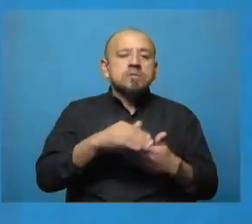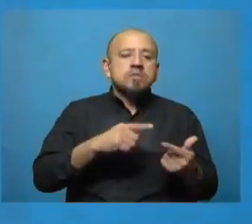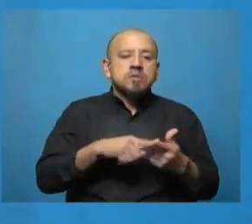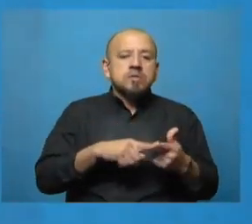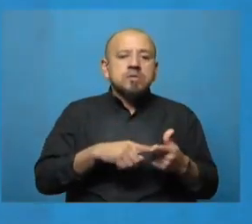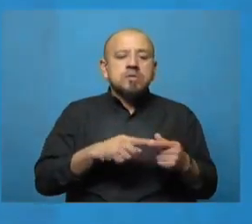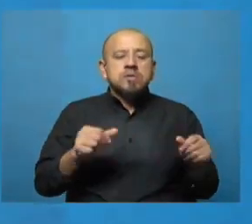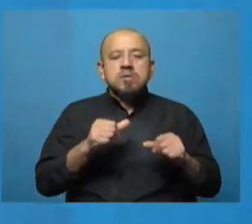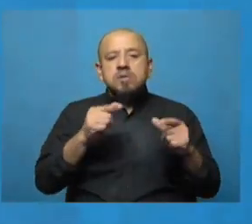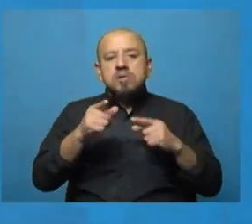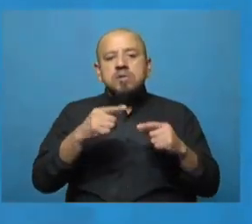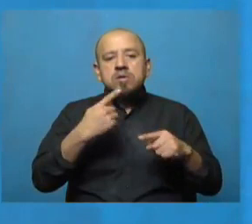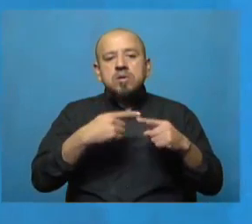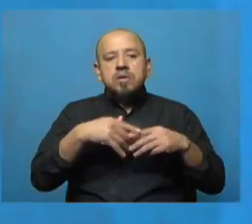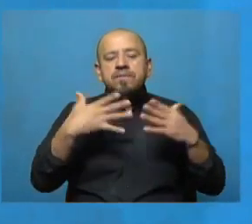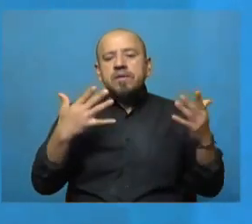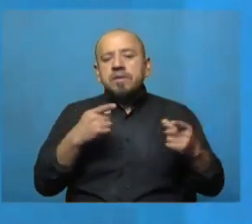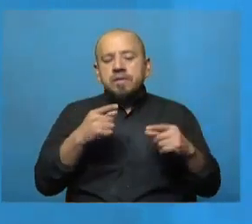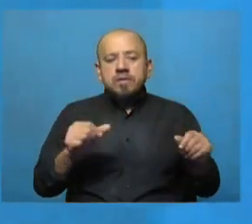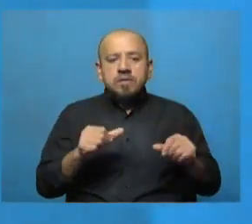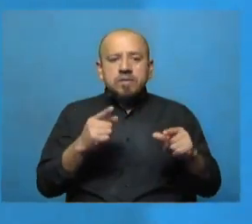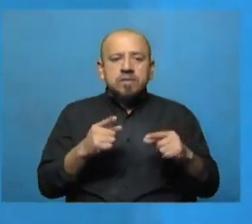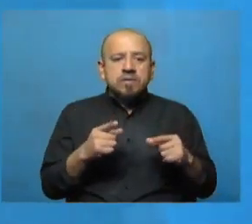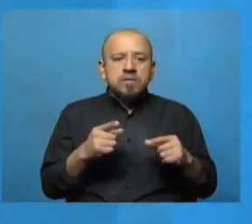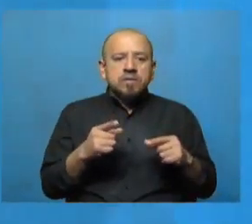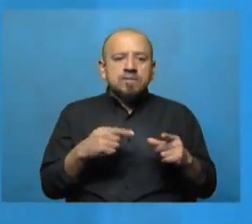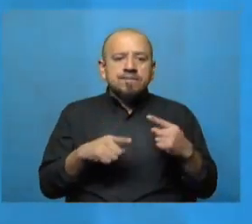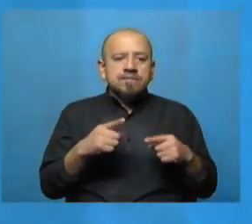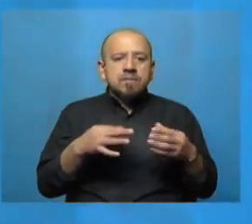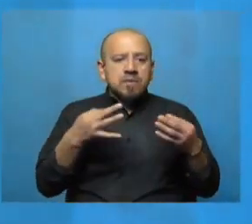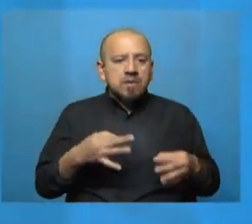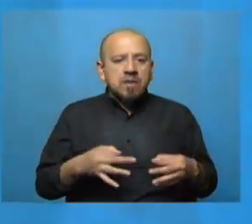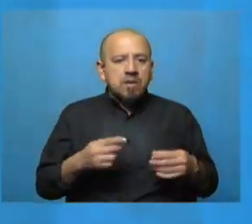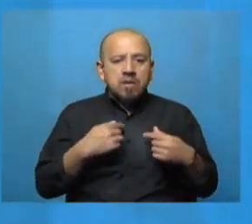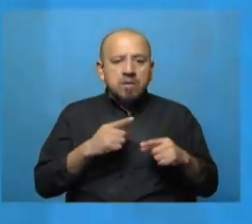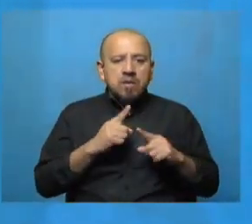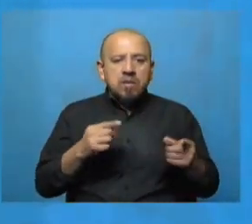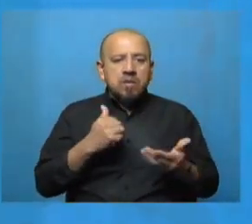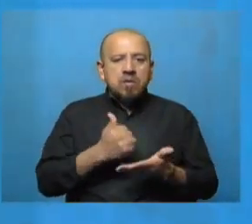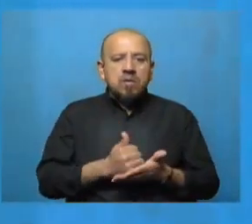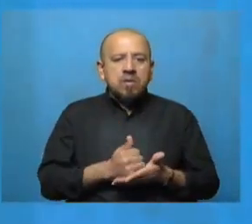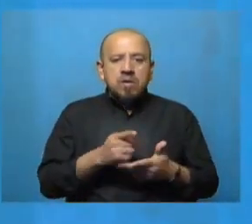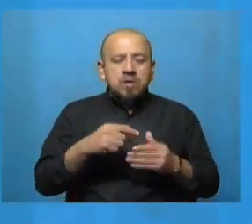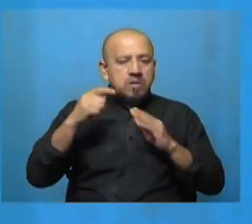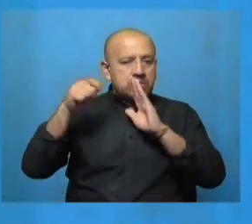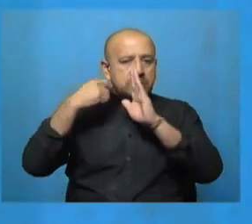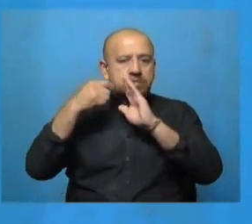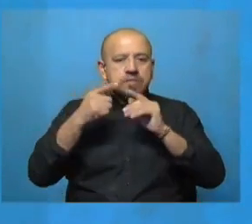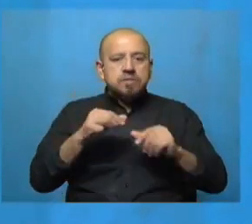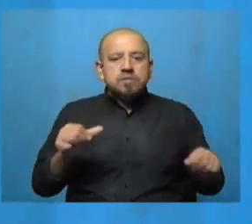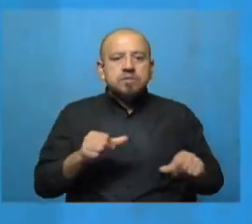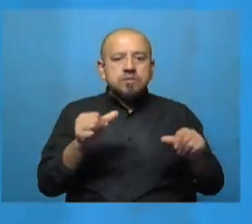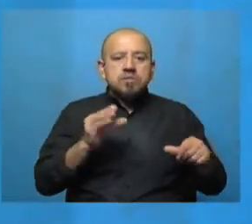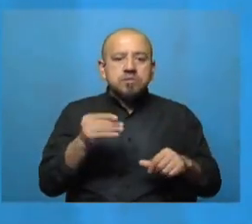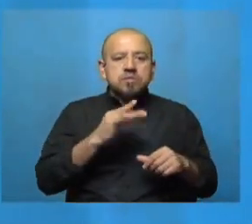en el otro día en un festival y la verdad que yo no participe participa prácticamente en la película lo hizo todo